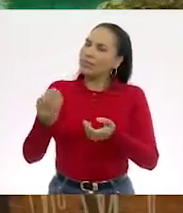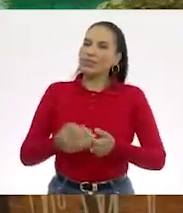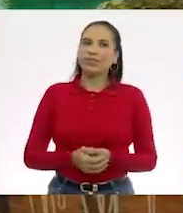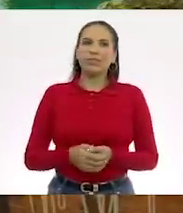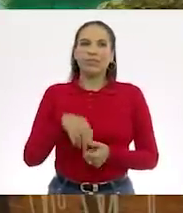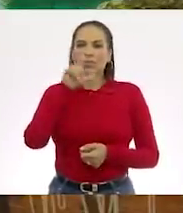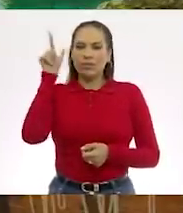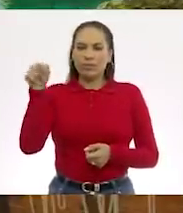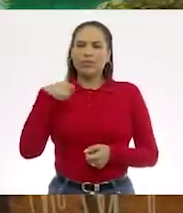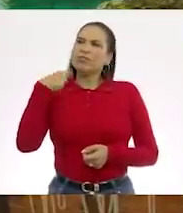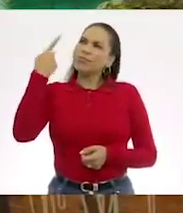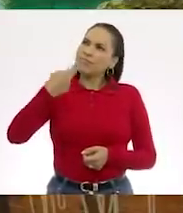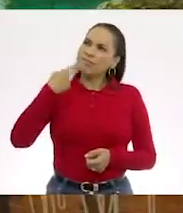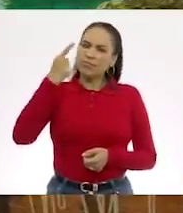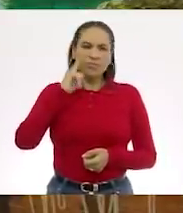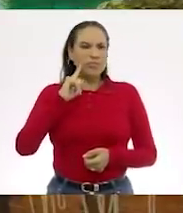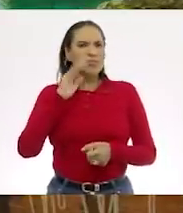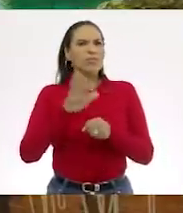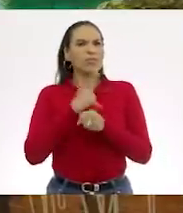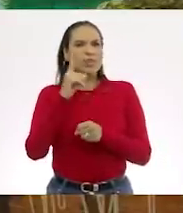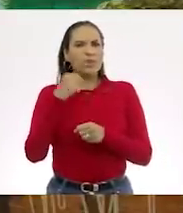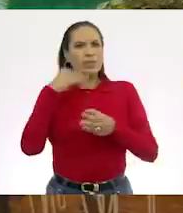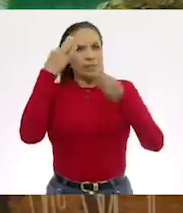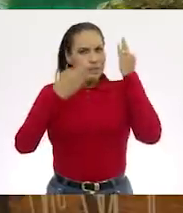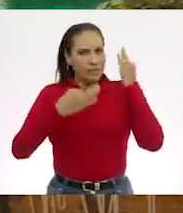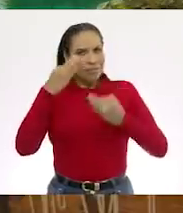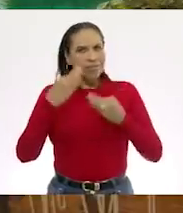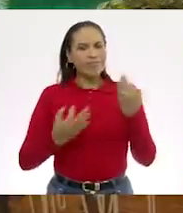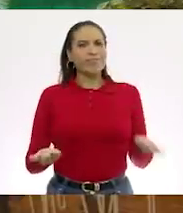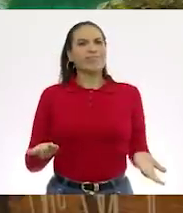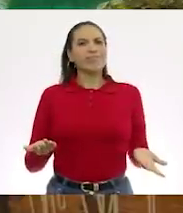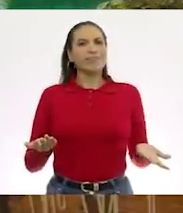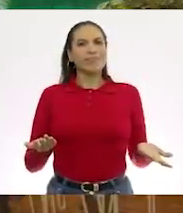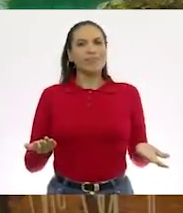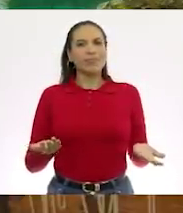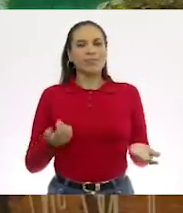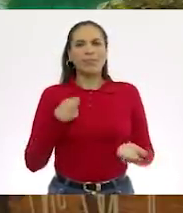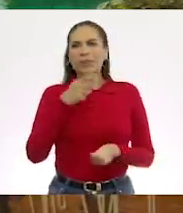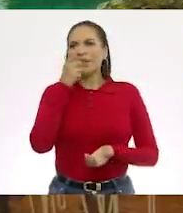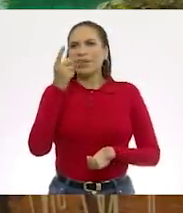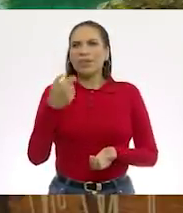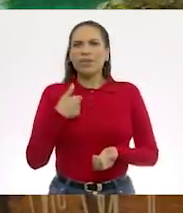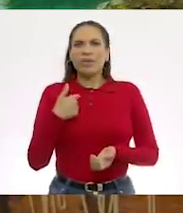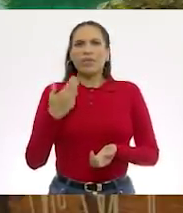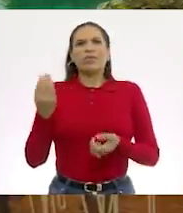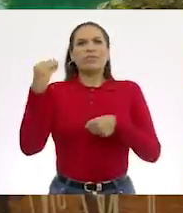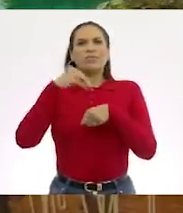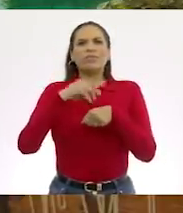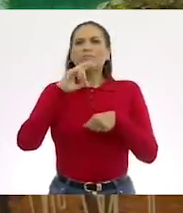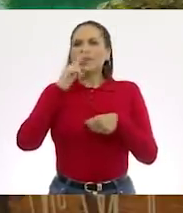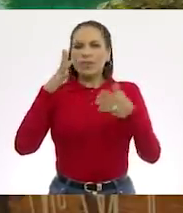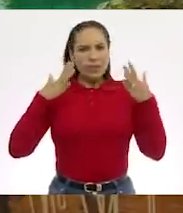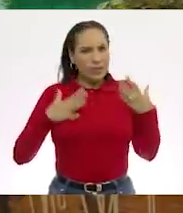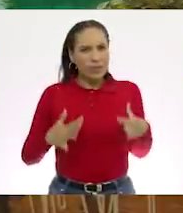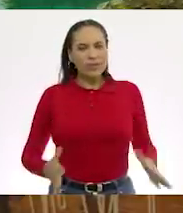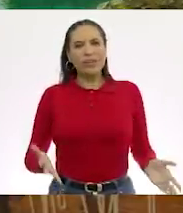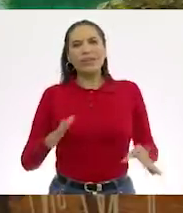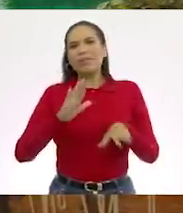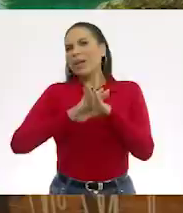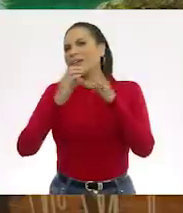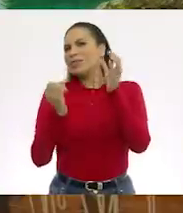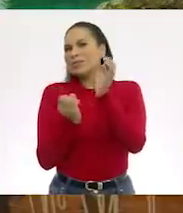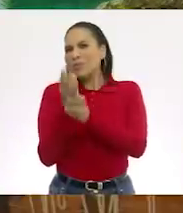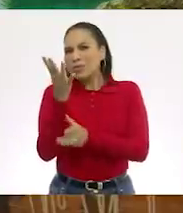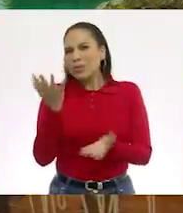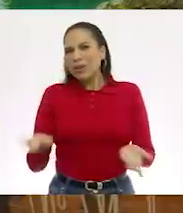Y luego ella me preguntó que por qué no me había arreglado. Le dije que me había puesto mi mejor traje, de los más